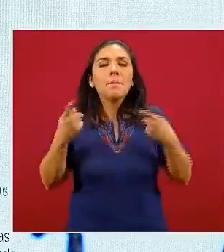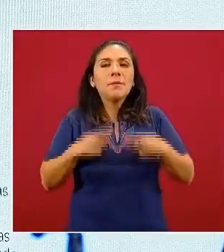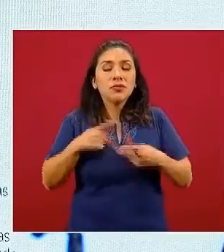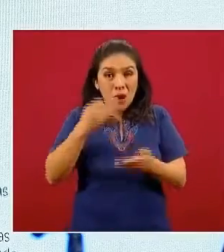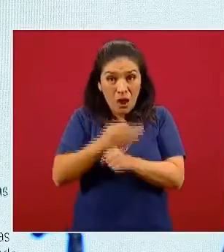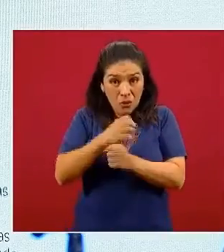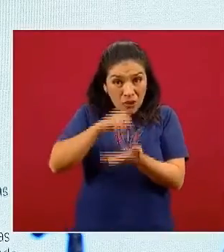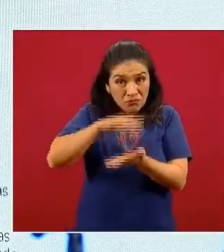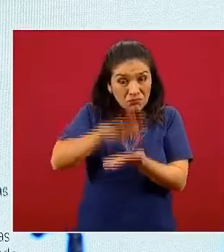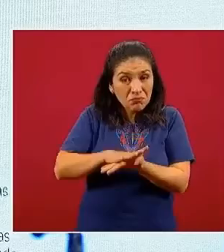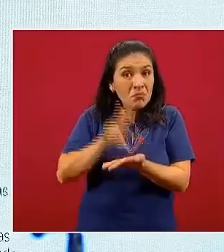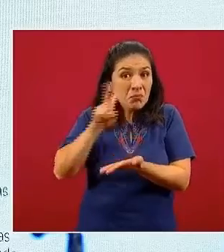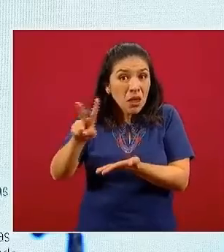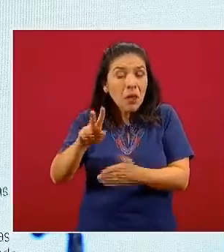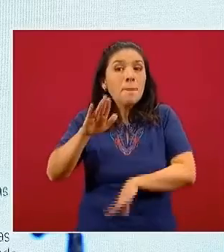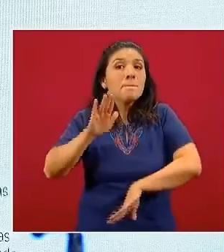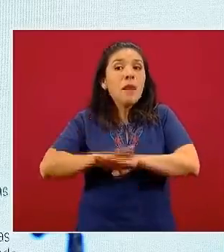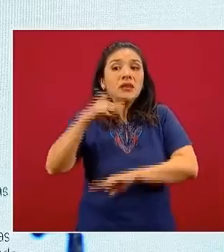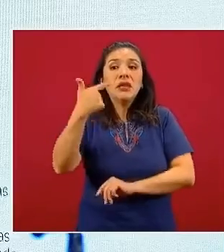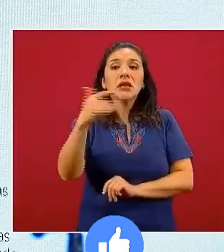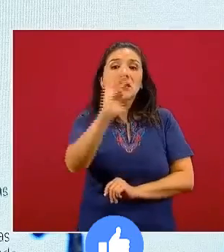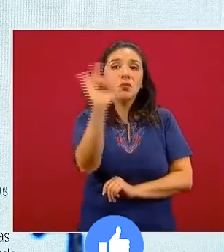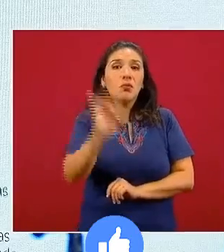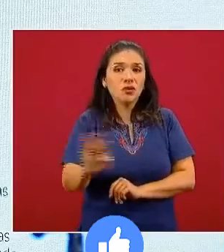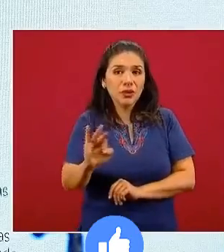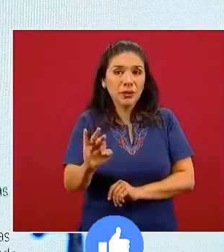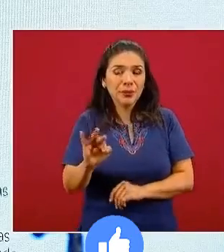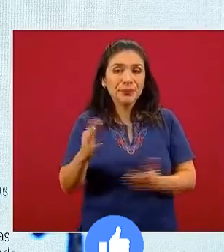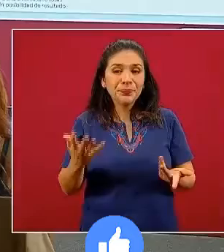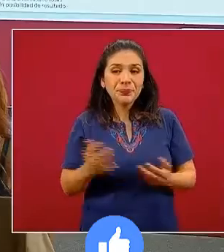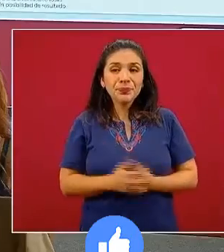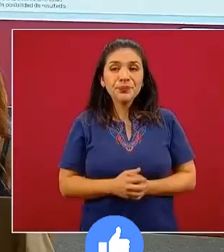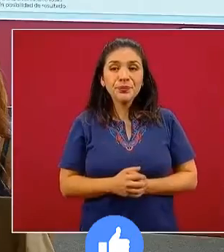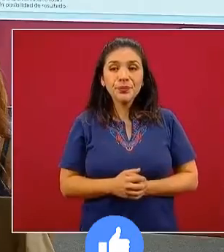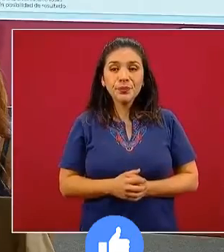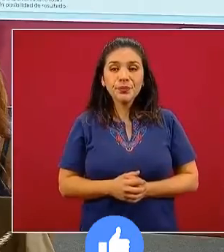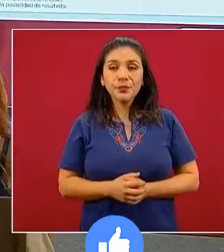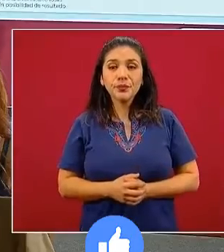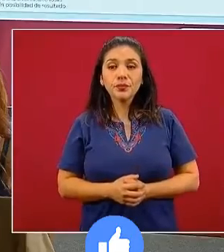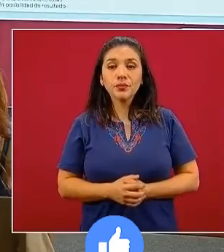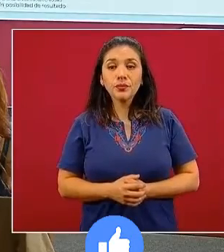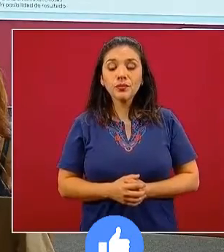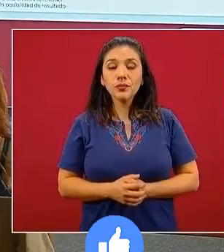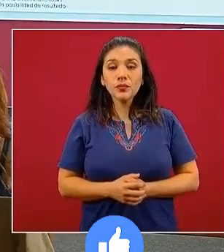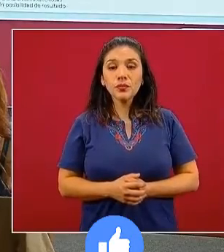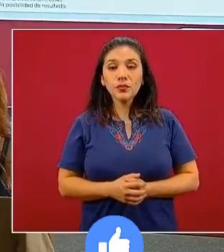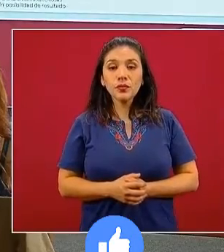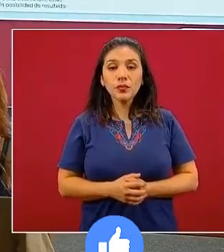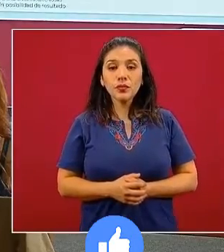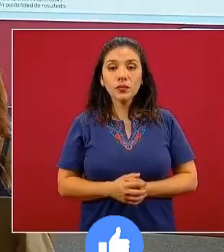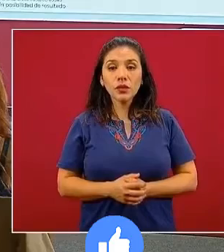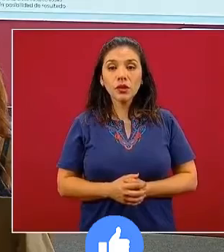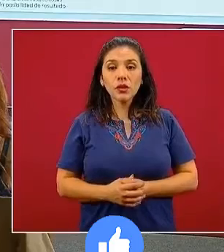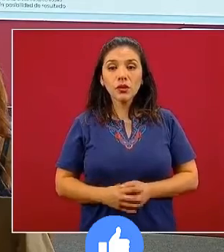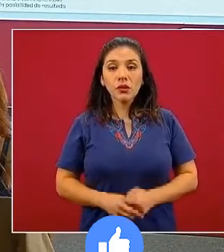registramos un aumento de 7%. La siguiente, por favor.